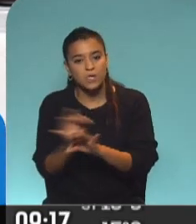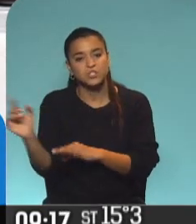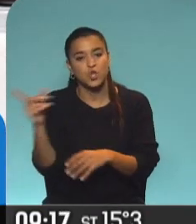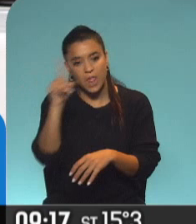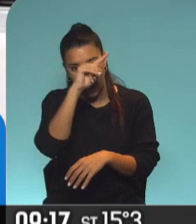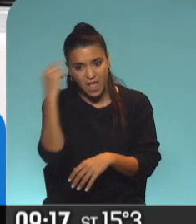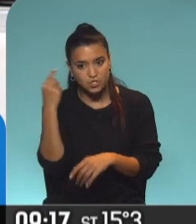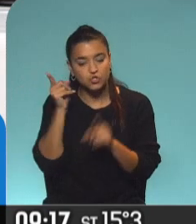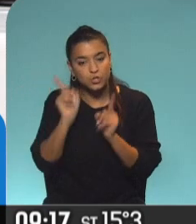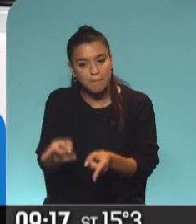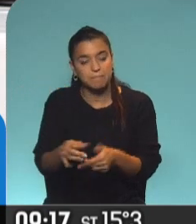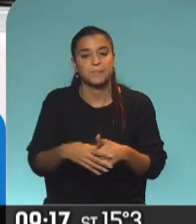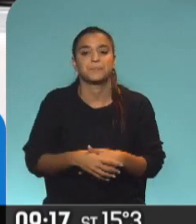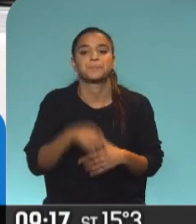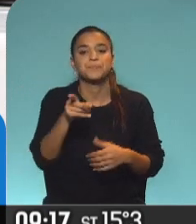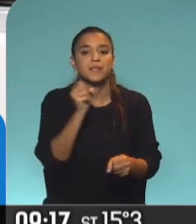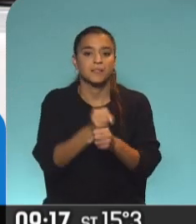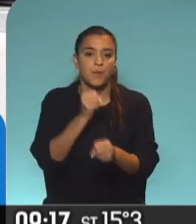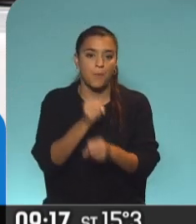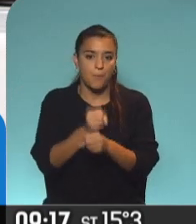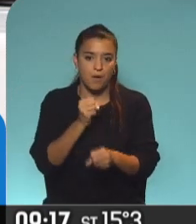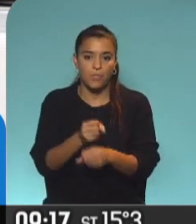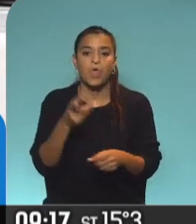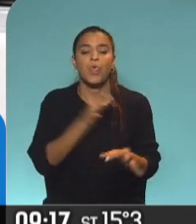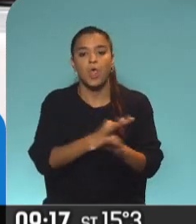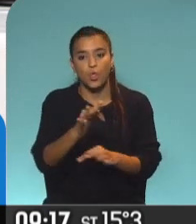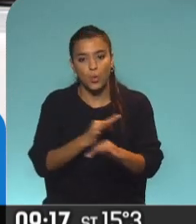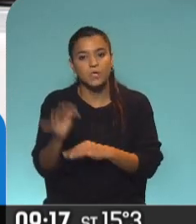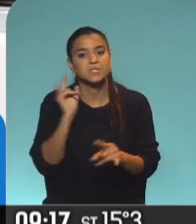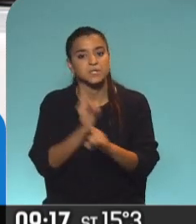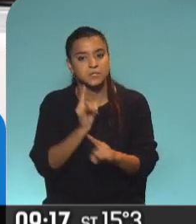Nación, y el trabajo que se realiza desde Educación